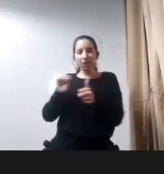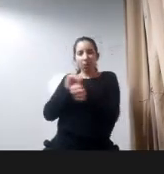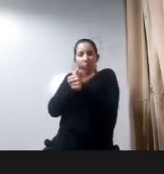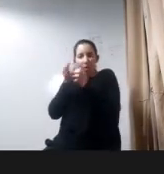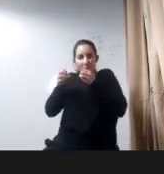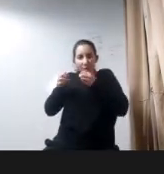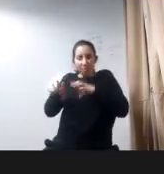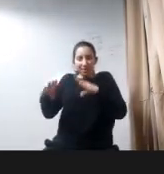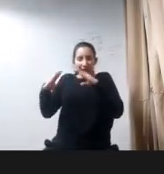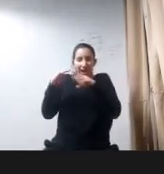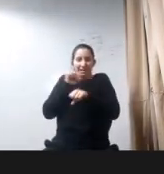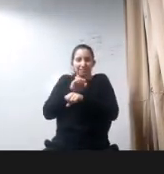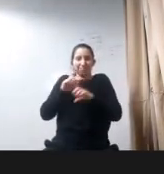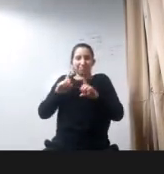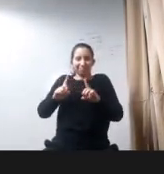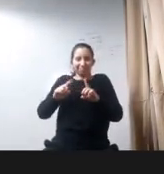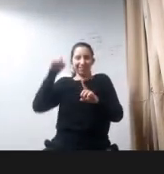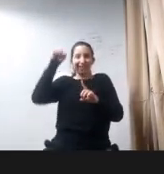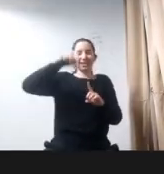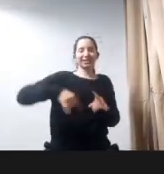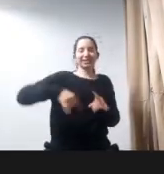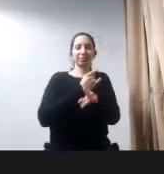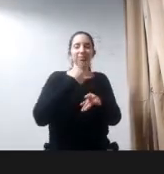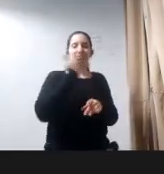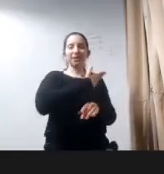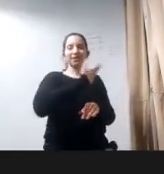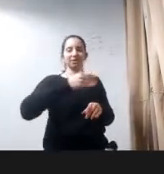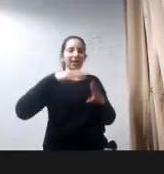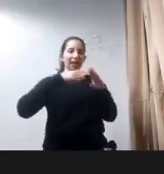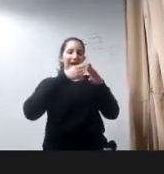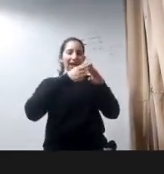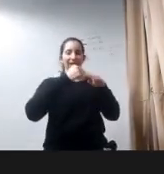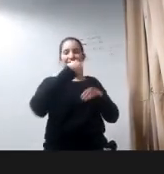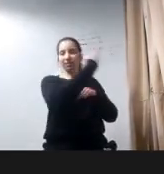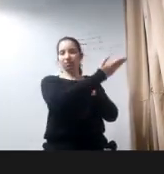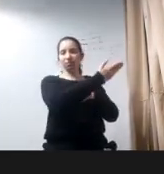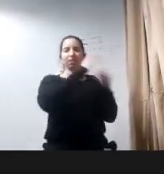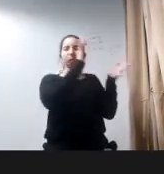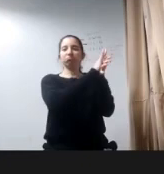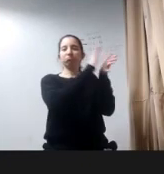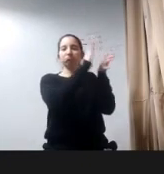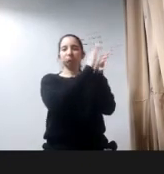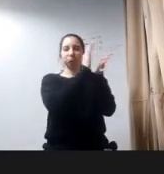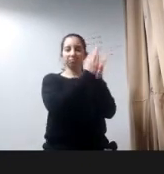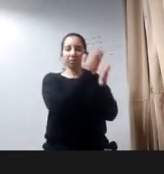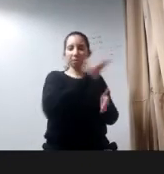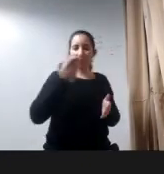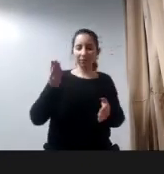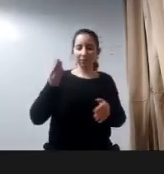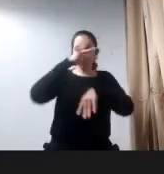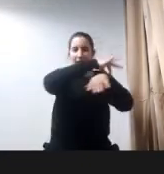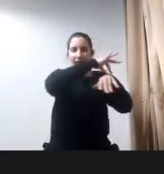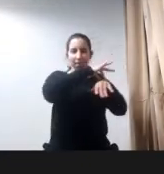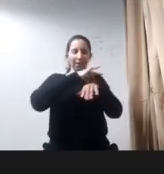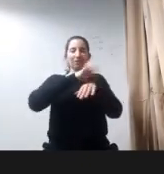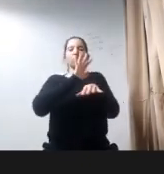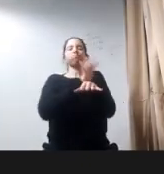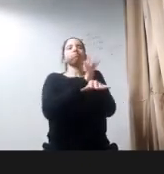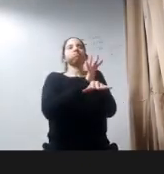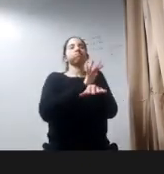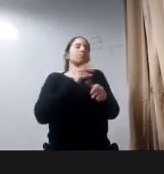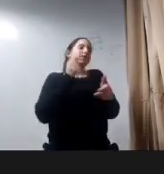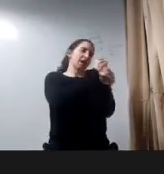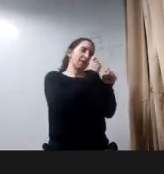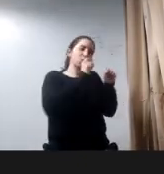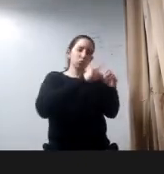cuarentena mucha gente salía a aplaudir al balcón a cierta hora por los profesionales de la salud, por el tema de la